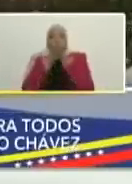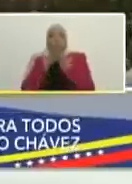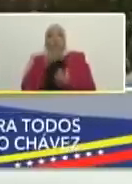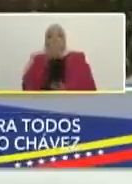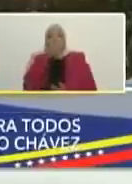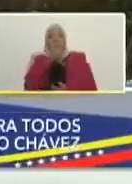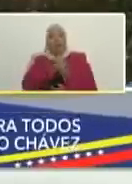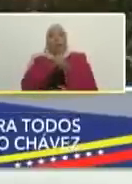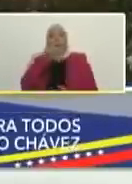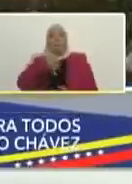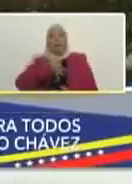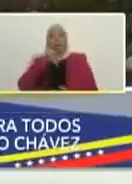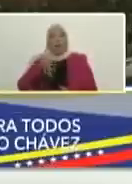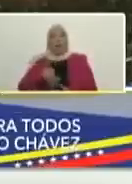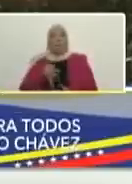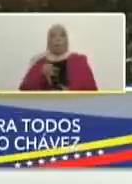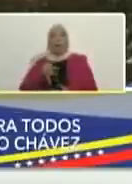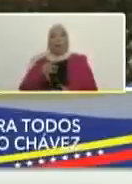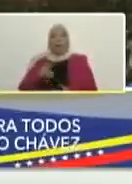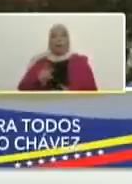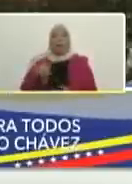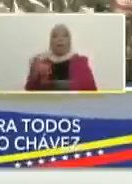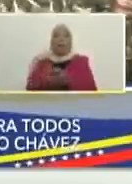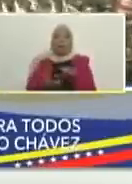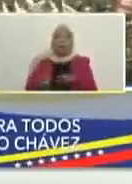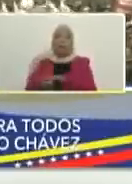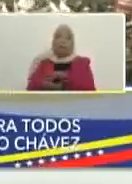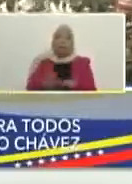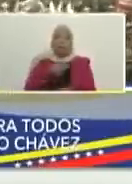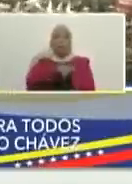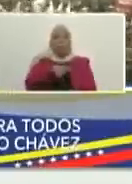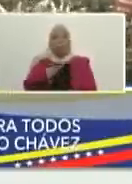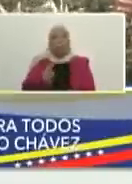siempre siguió una traición.